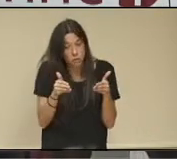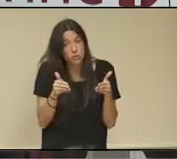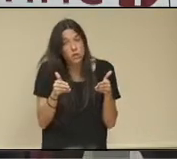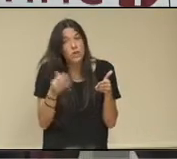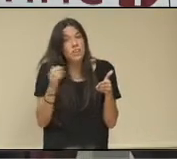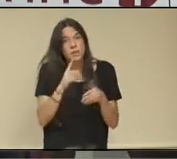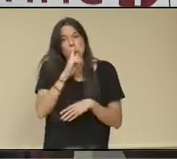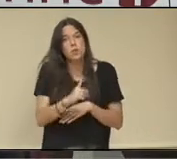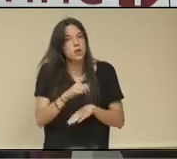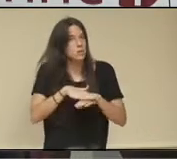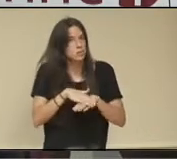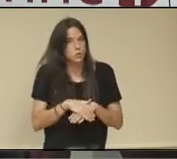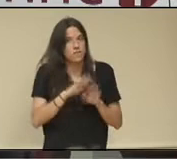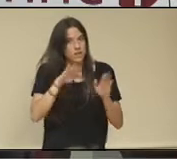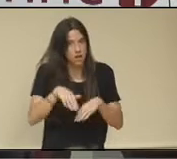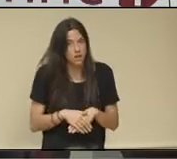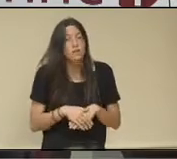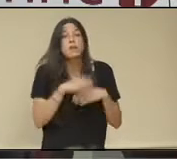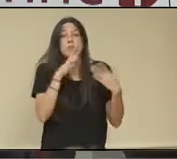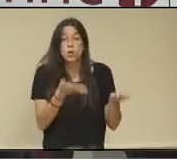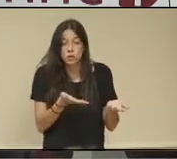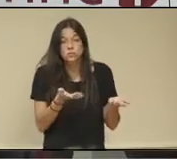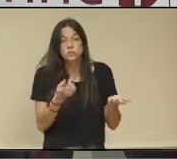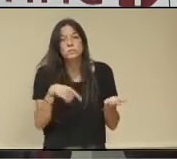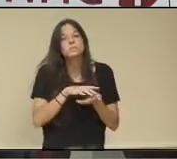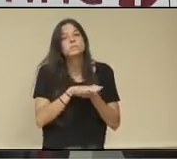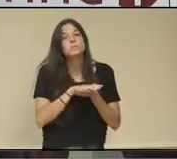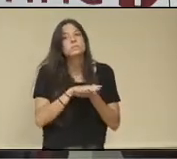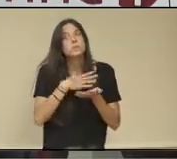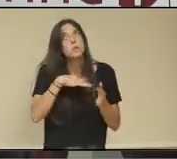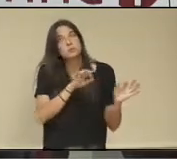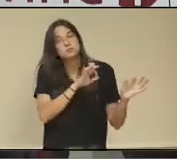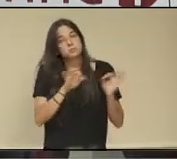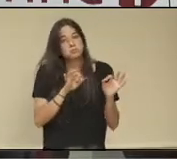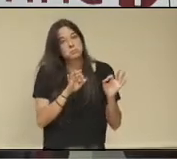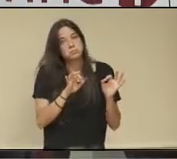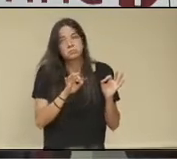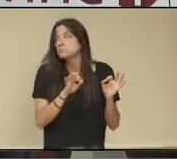1 año al final. Por lo tanto, vamos a estar listos para